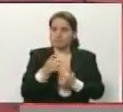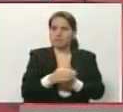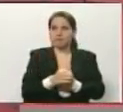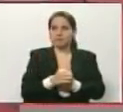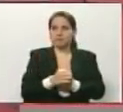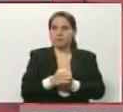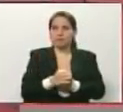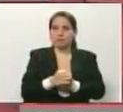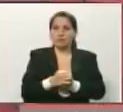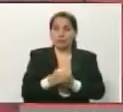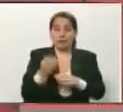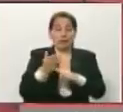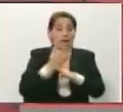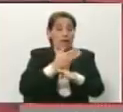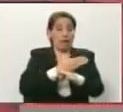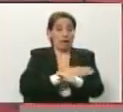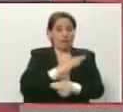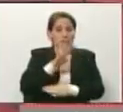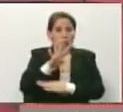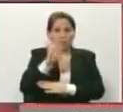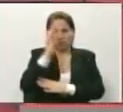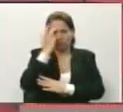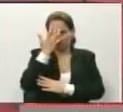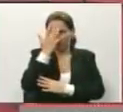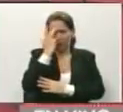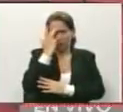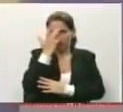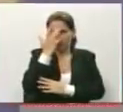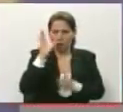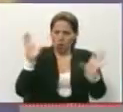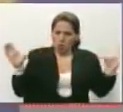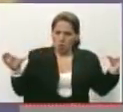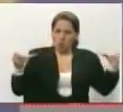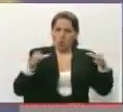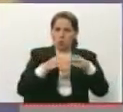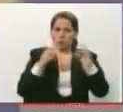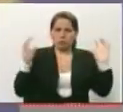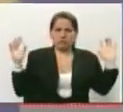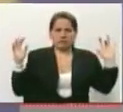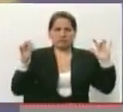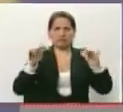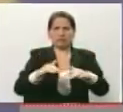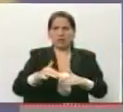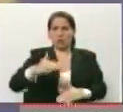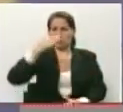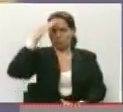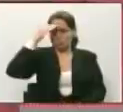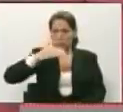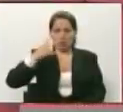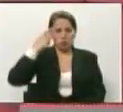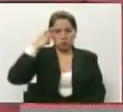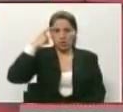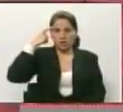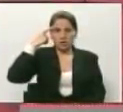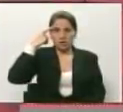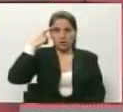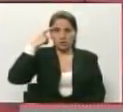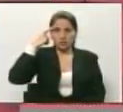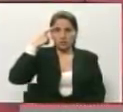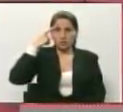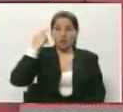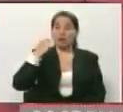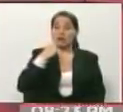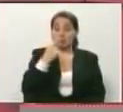Hugo Chávez, antes del 4 de febrero, mandó formación de su batallón. Los soldados no sabían nada. Y les